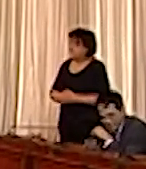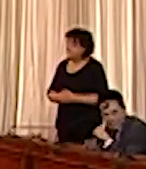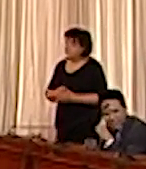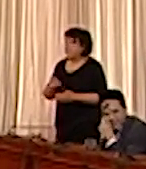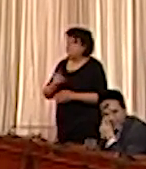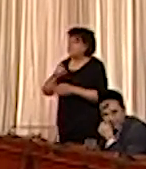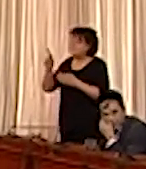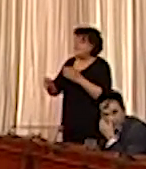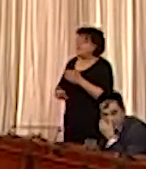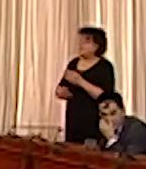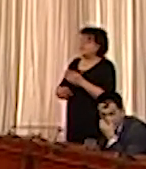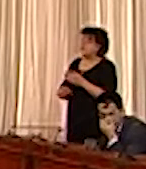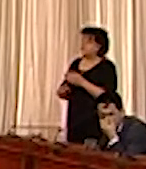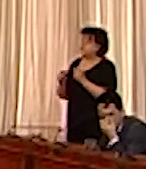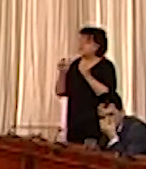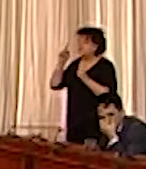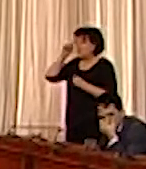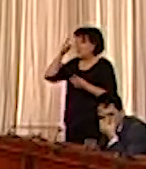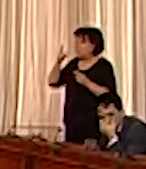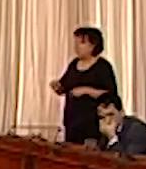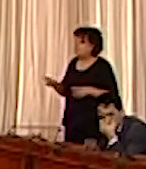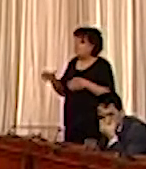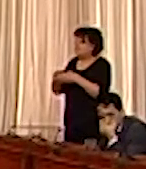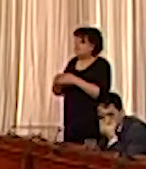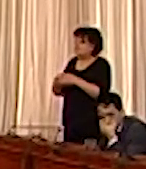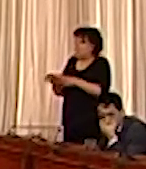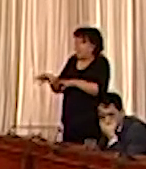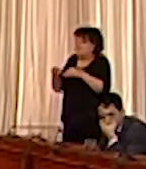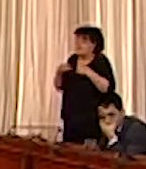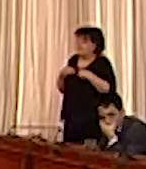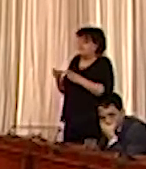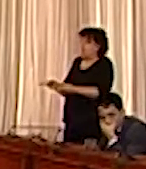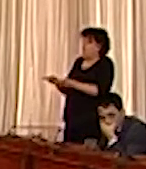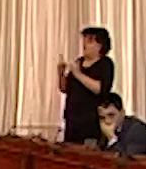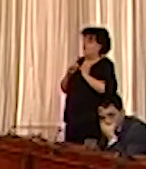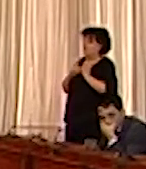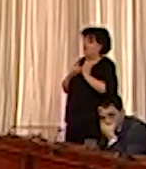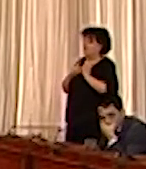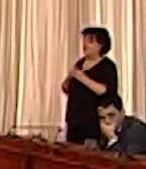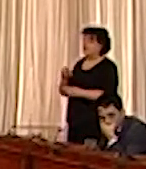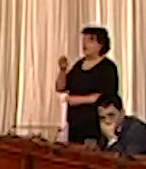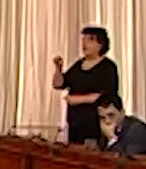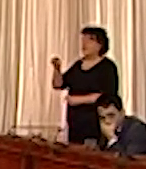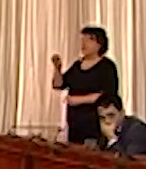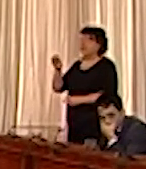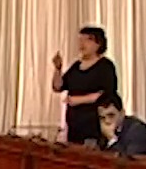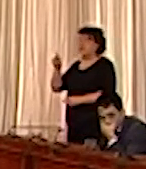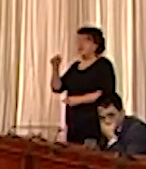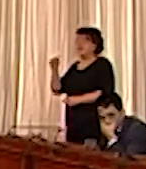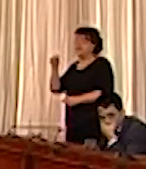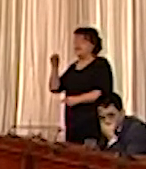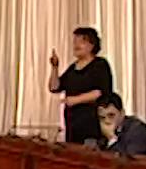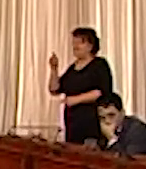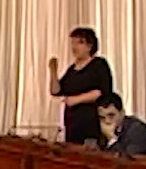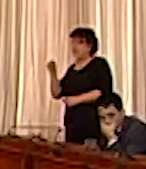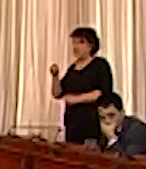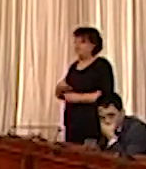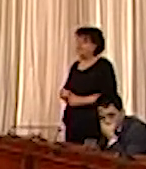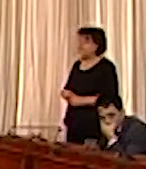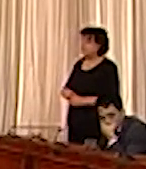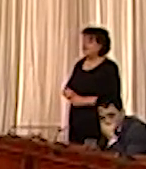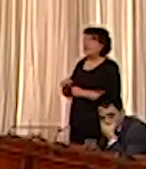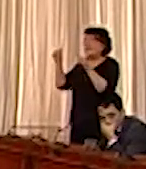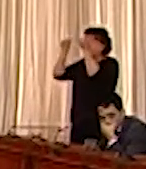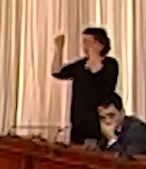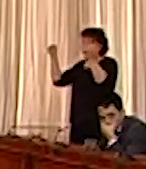proyecto de acuerdo de consejo que acepta la donación ofrecida por el señor gerard usaba amaría cutters consistente en